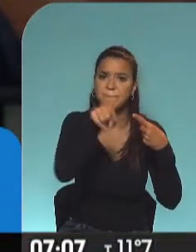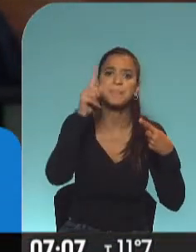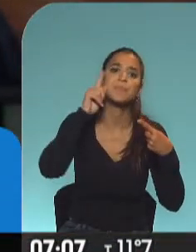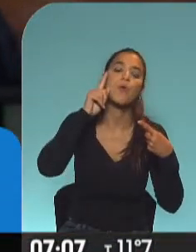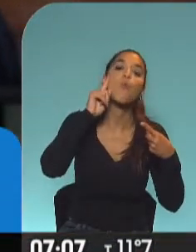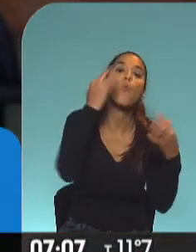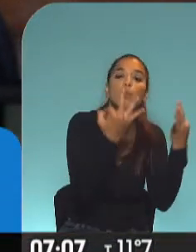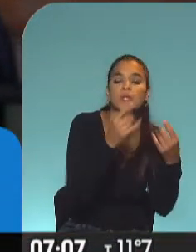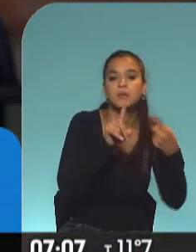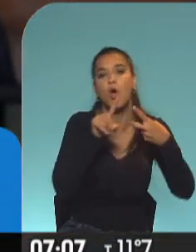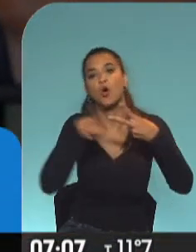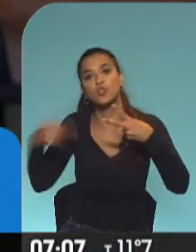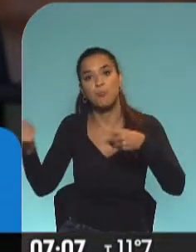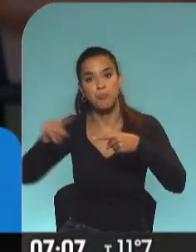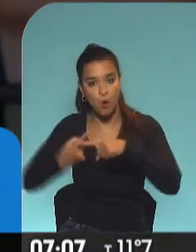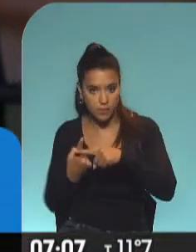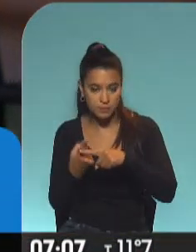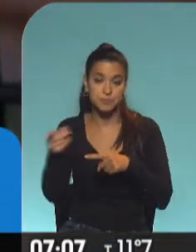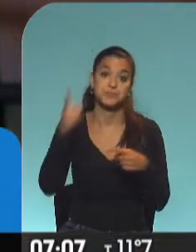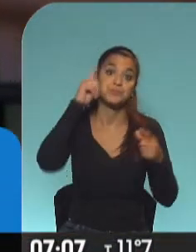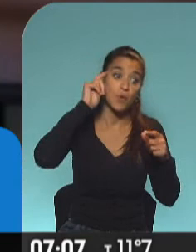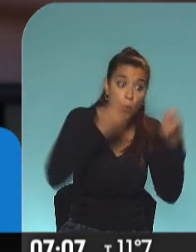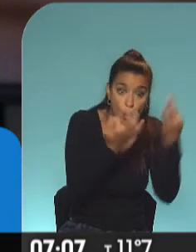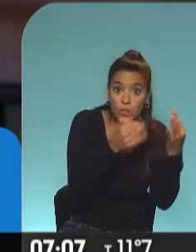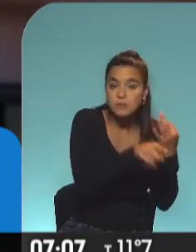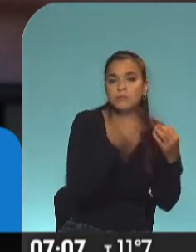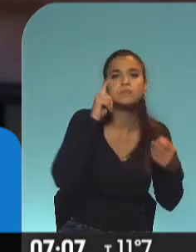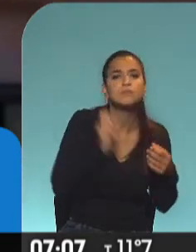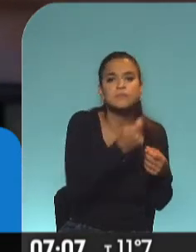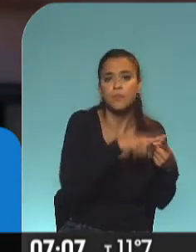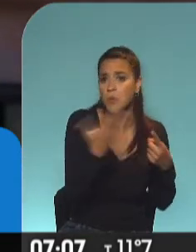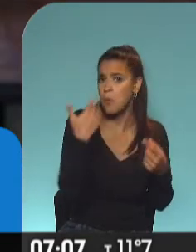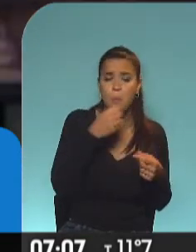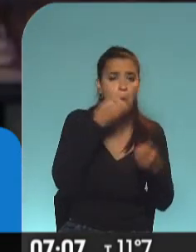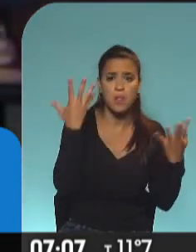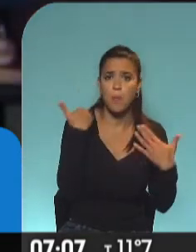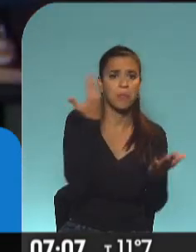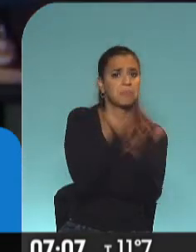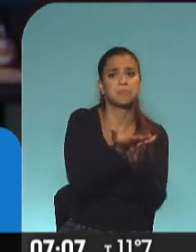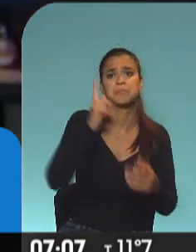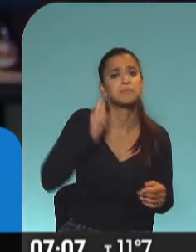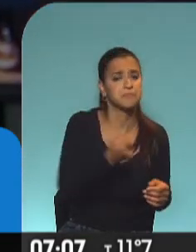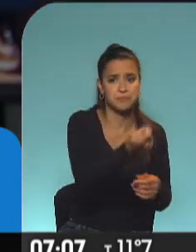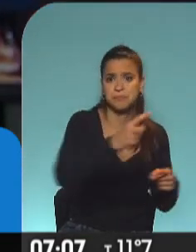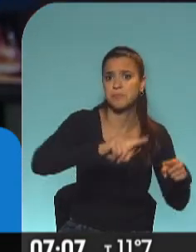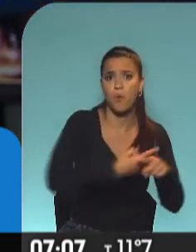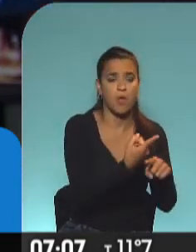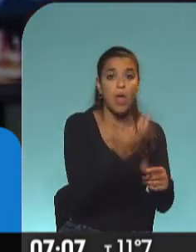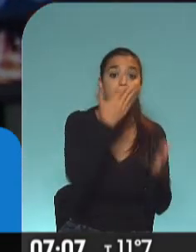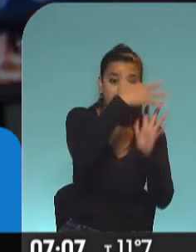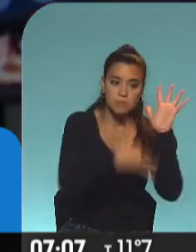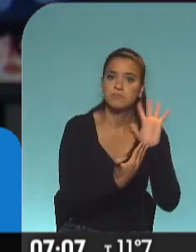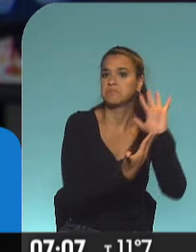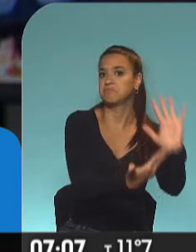jurídico y lo otro con lo político. Desde el punto de vista jurídico, cualquiera puede plantear el pedido de juicio político en tanto y en cuanto lo argumente, y aquí hay